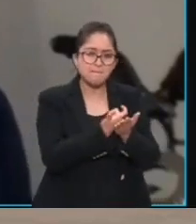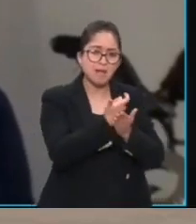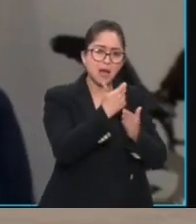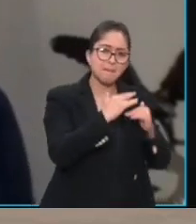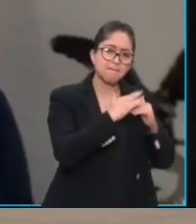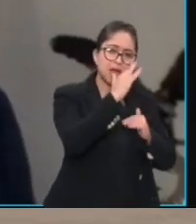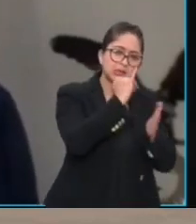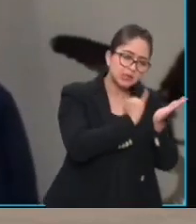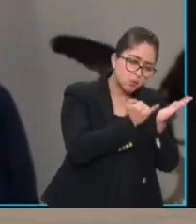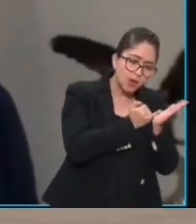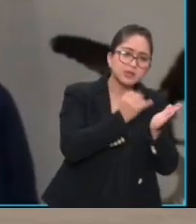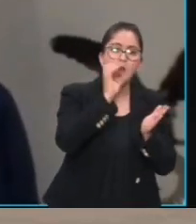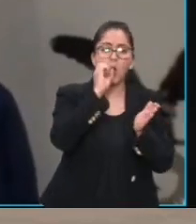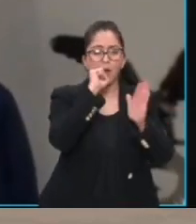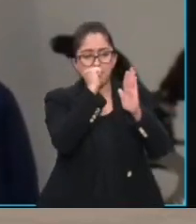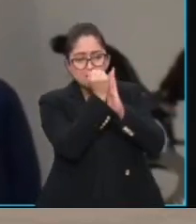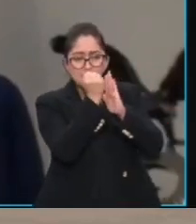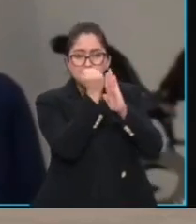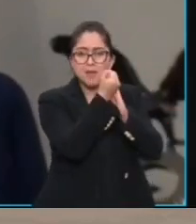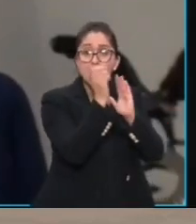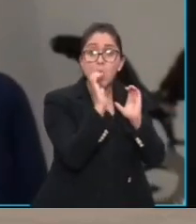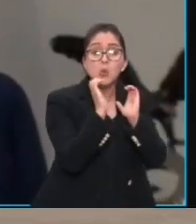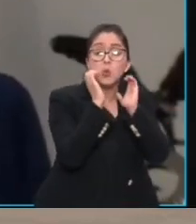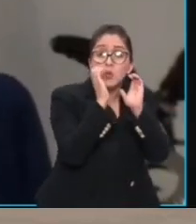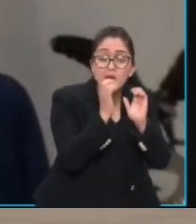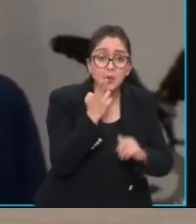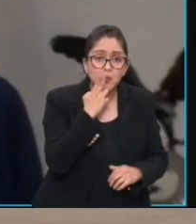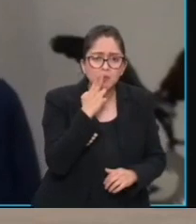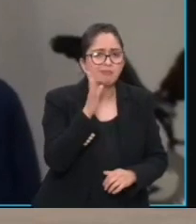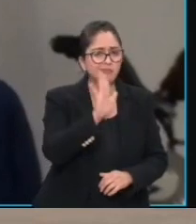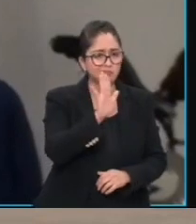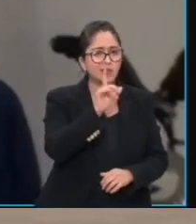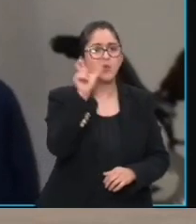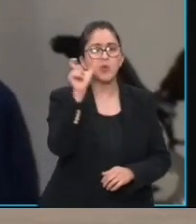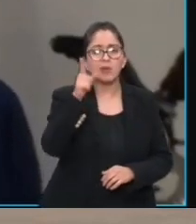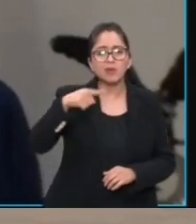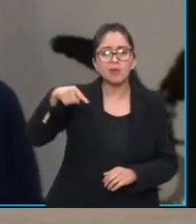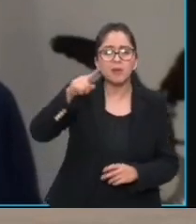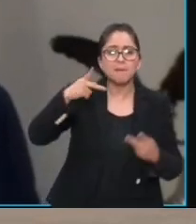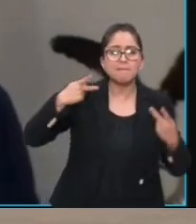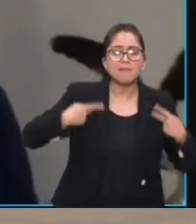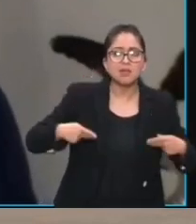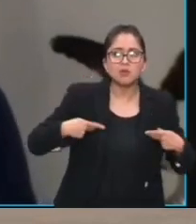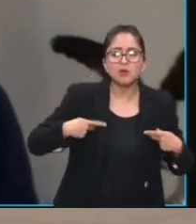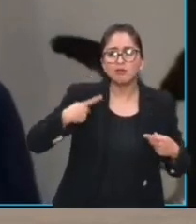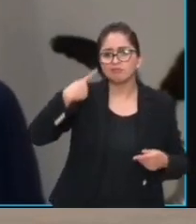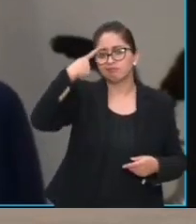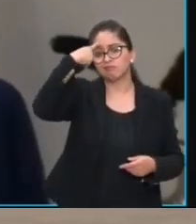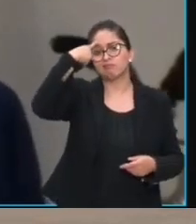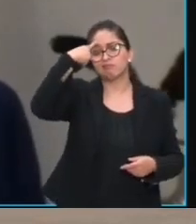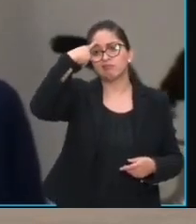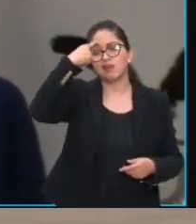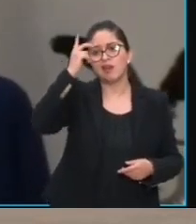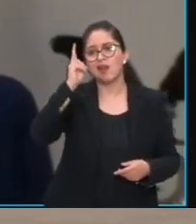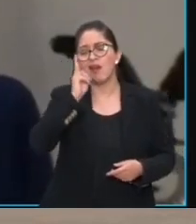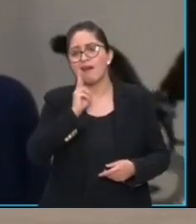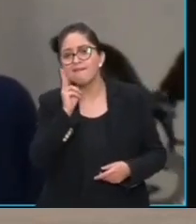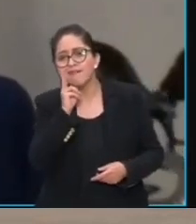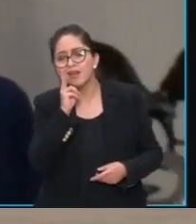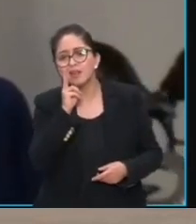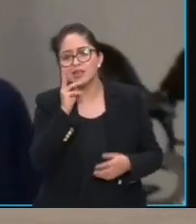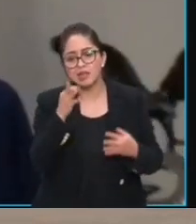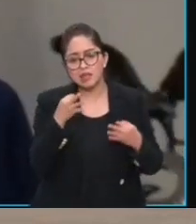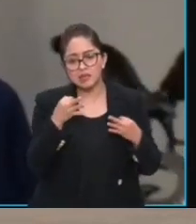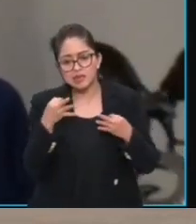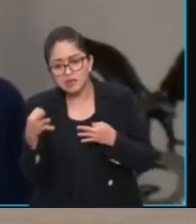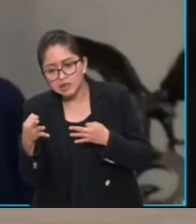sea de ponerle etiquetas o no, es saber cuál va a ser el impacto real para que la gente deje de salir o no deje de, o deje